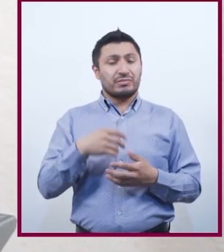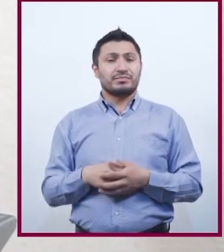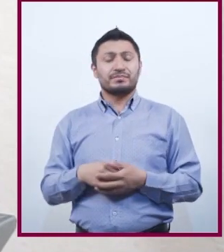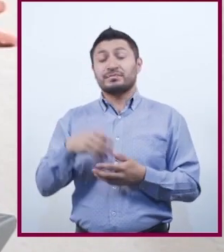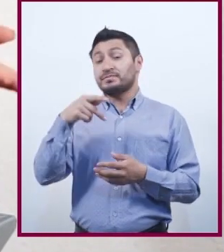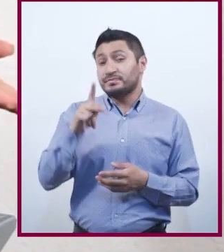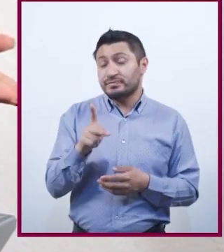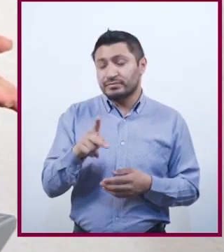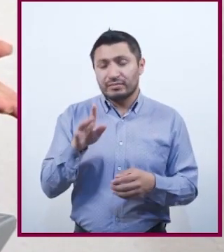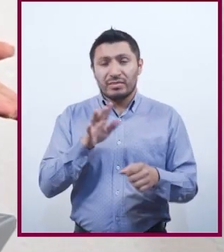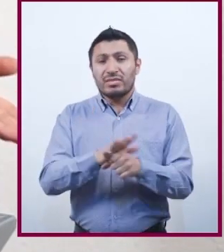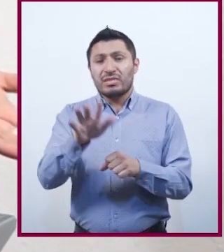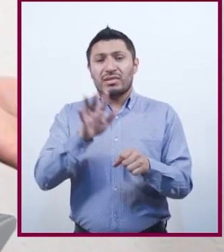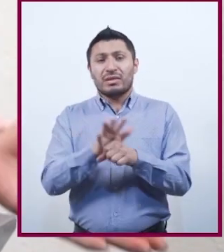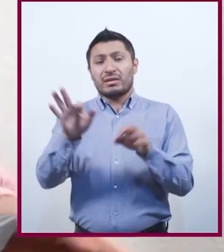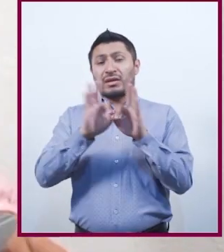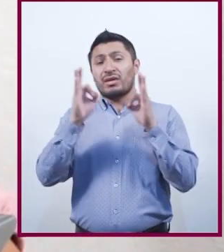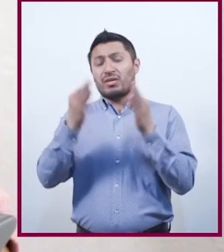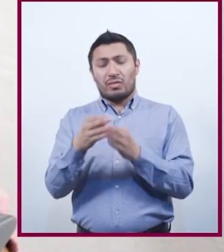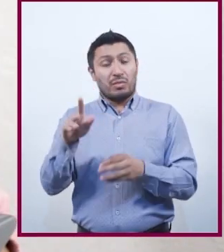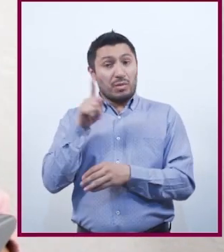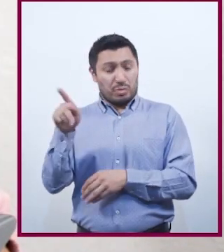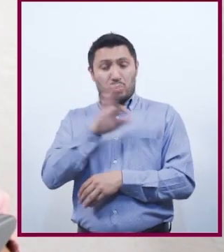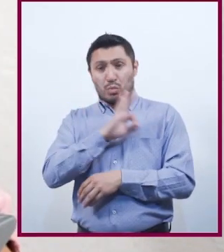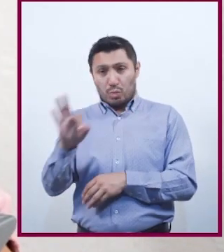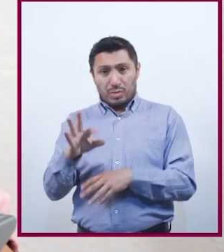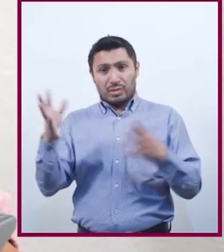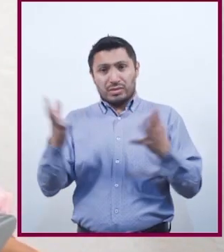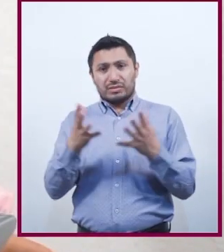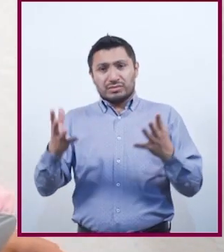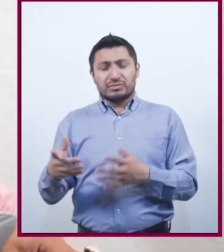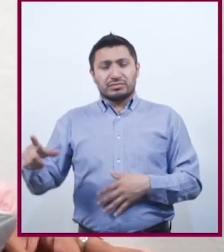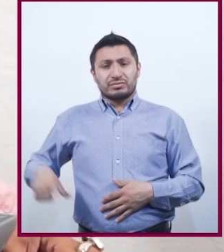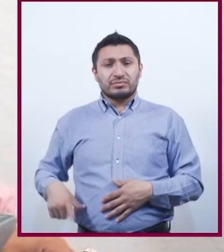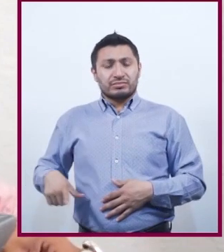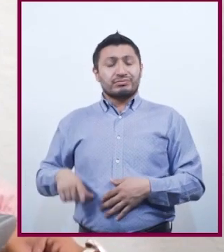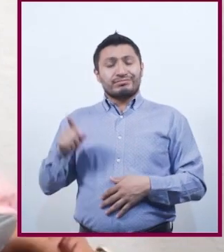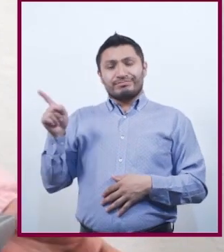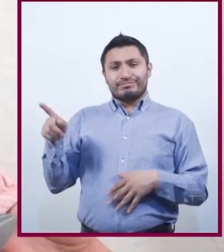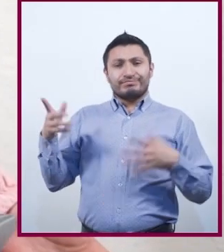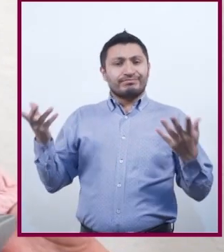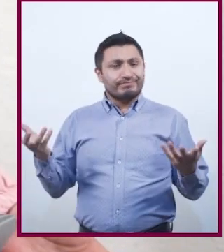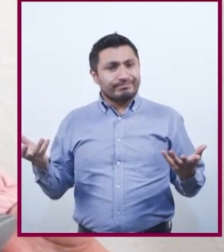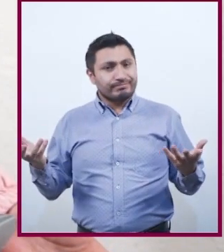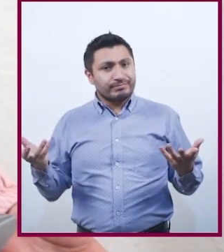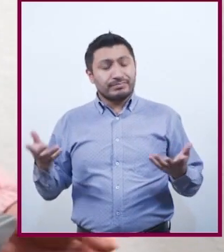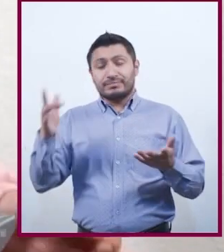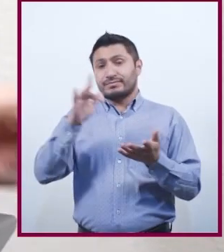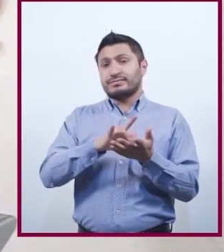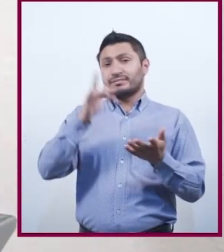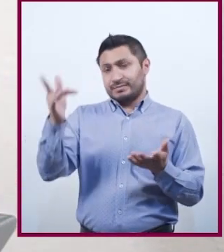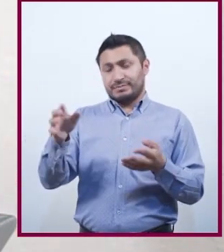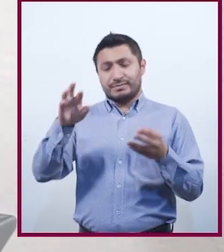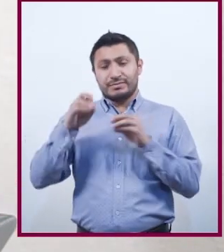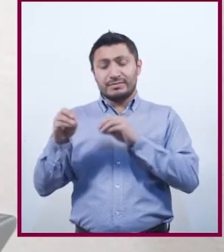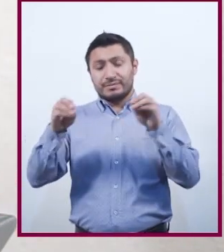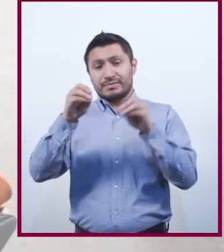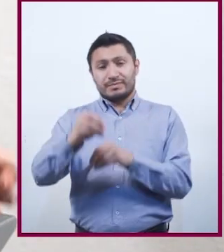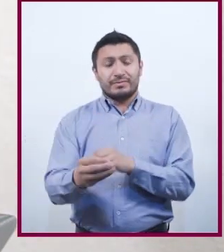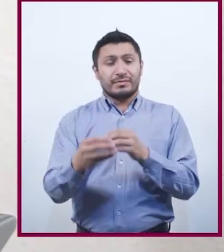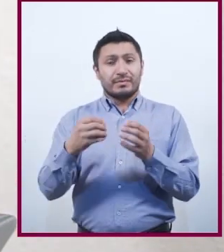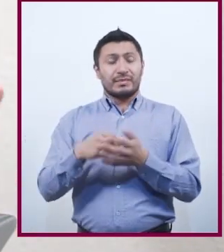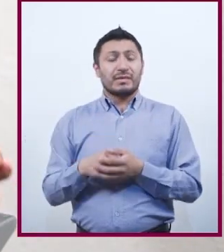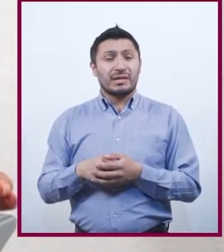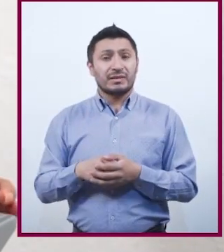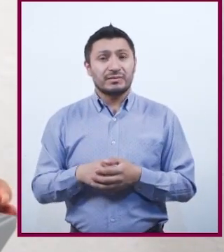suyas. Pero, ¿de qué manera pudieron los judíos formar un estado en Medio Oriente? Gracias al